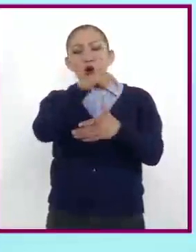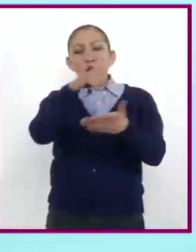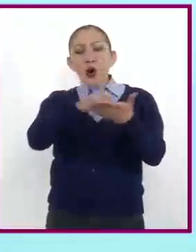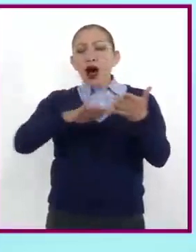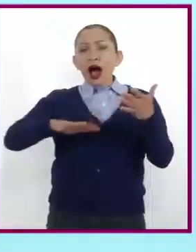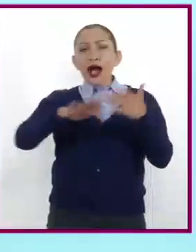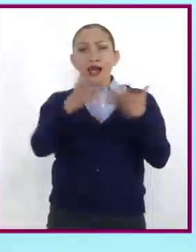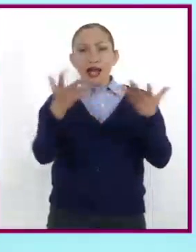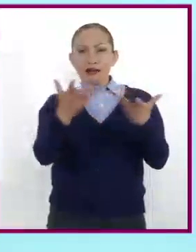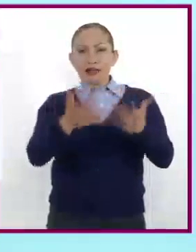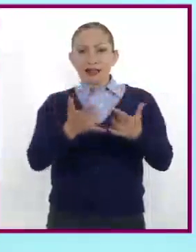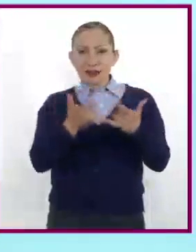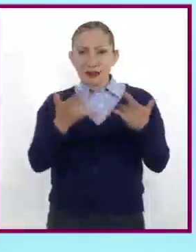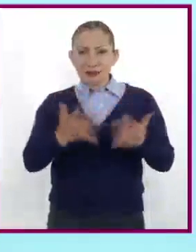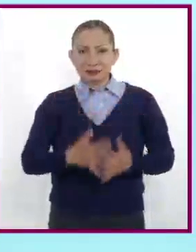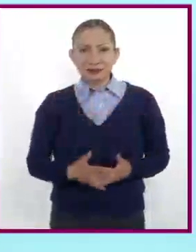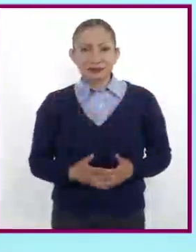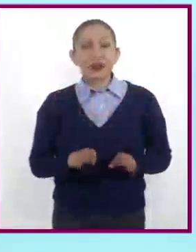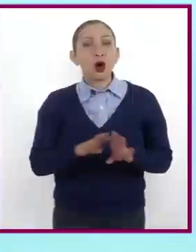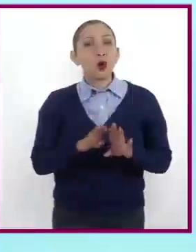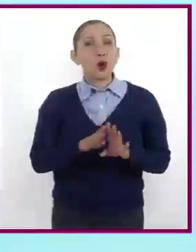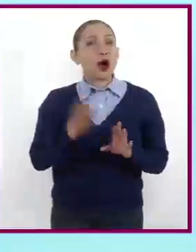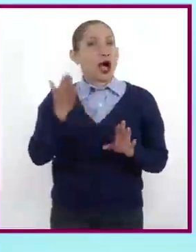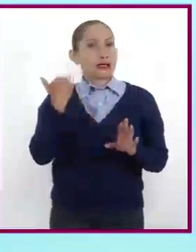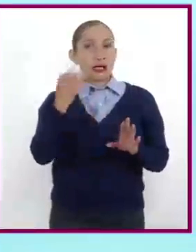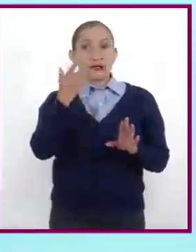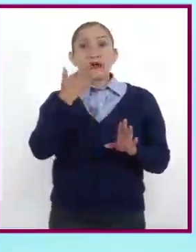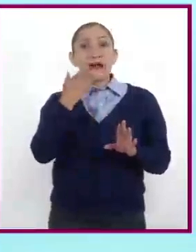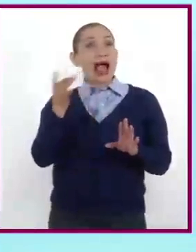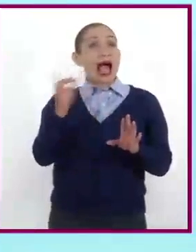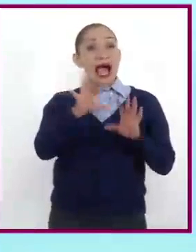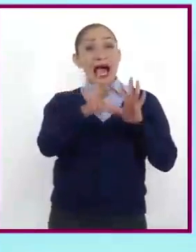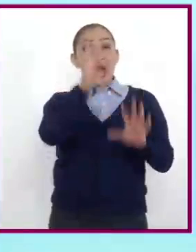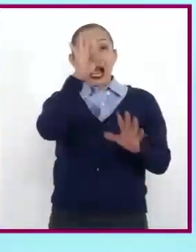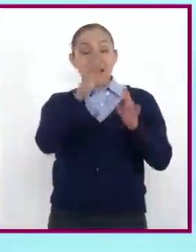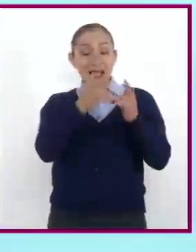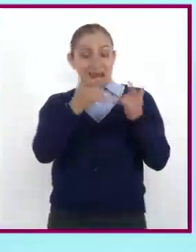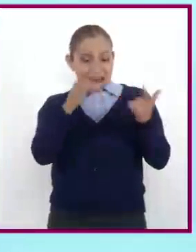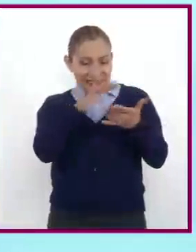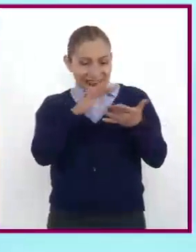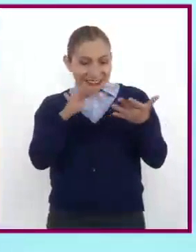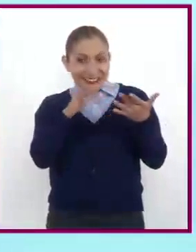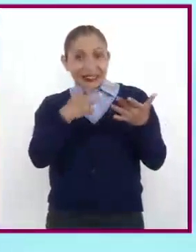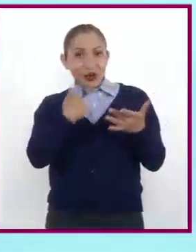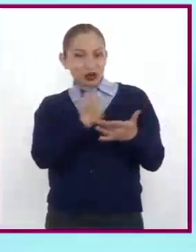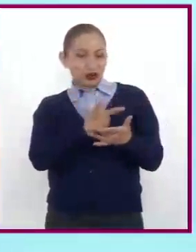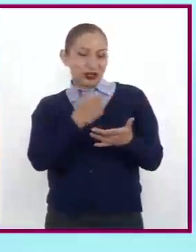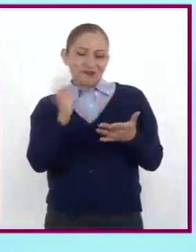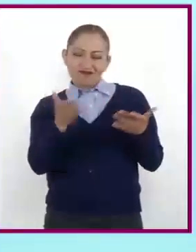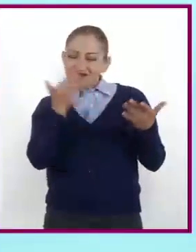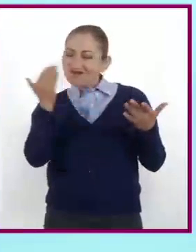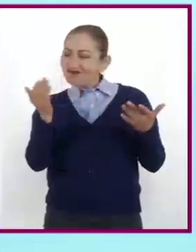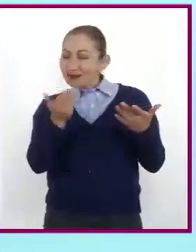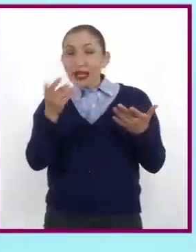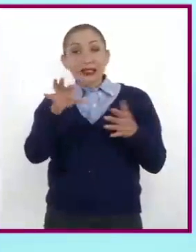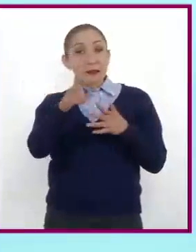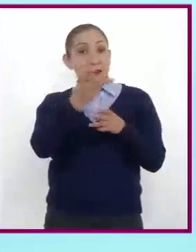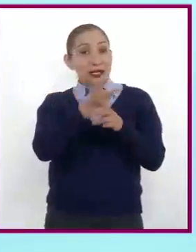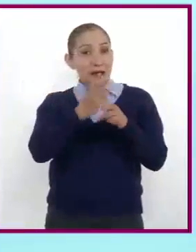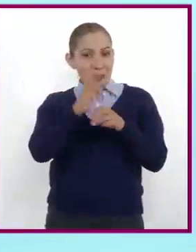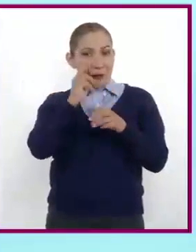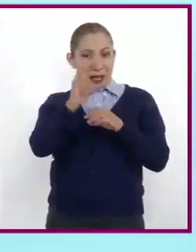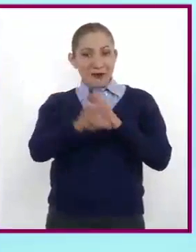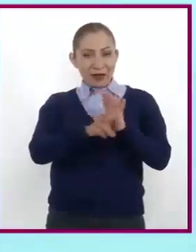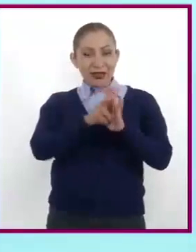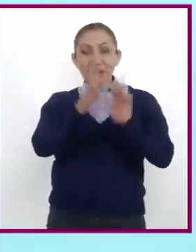tiempo-espacio en el que se desarrollan. Como a veces no es fácil elegir un cuento para leer que sea de nuestro gusto, los invitamos a ver el